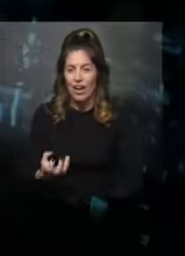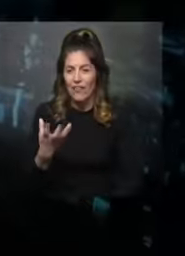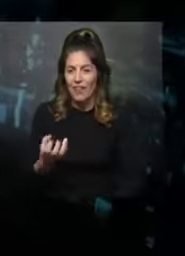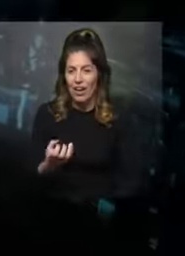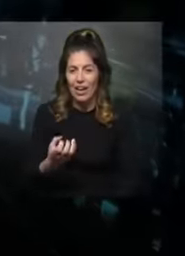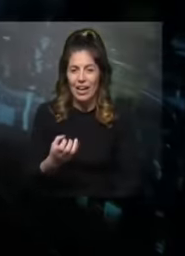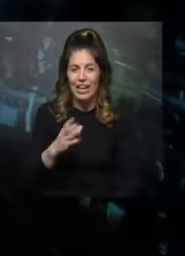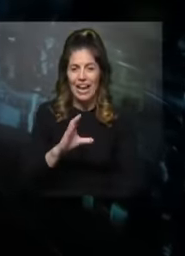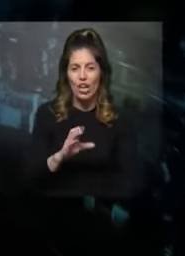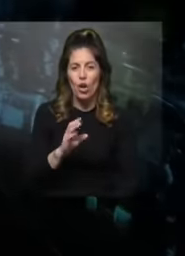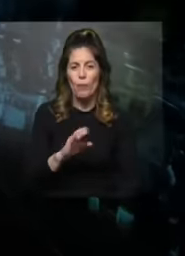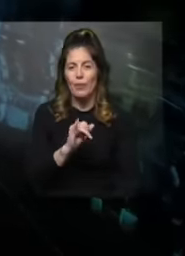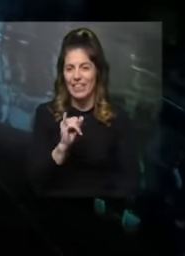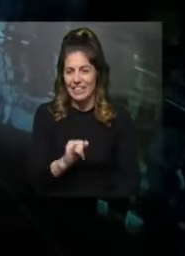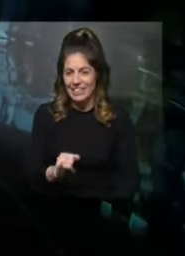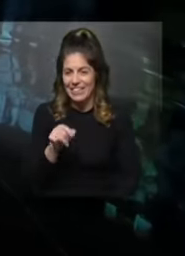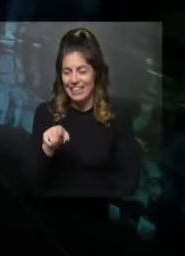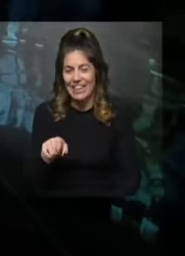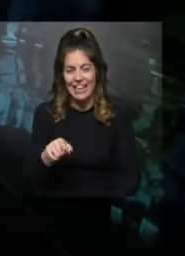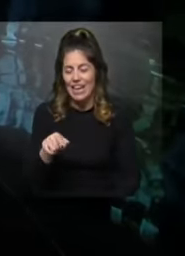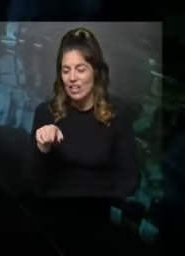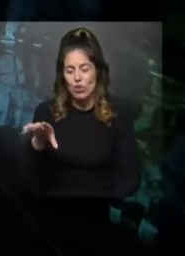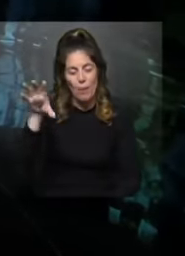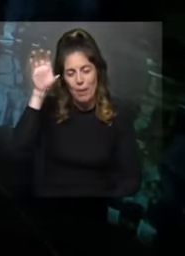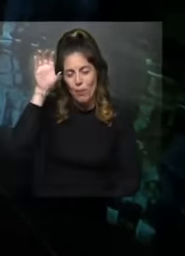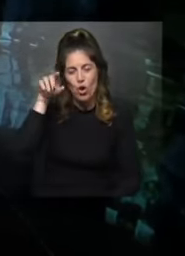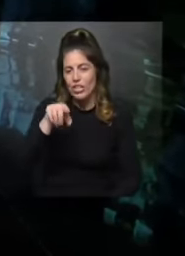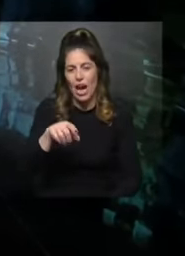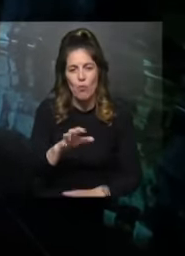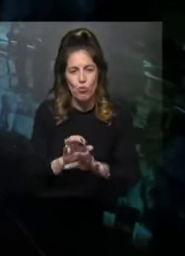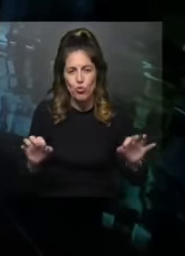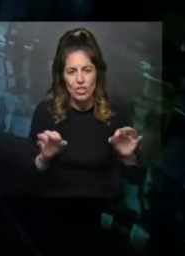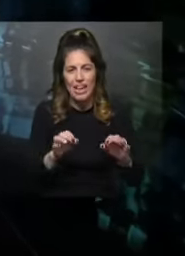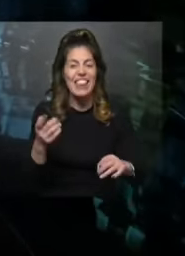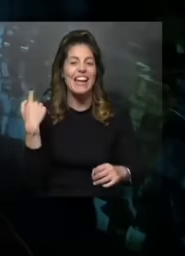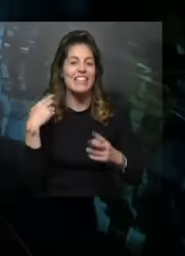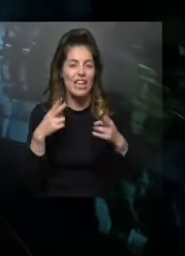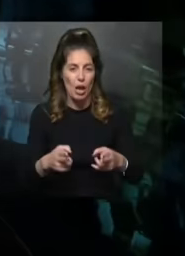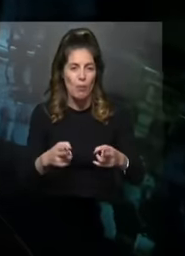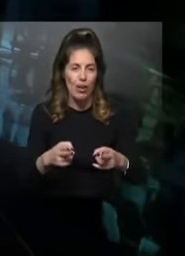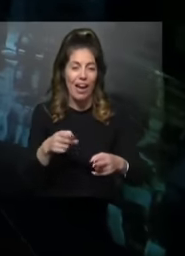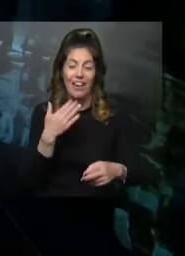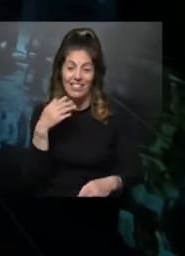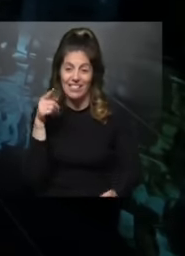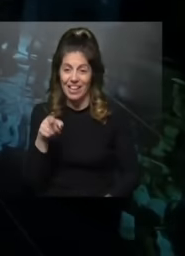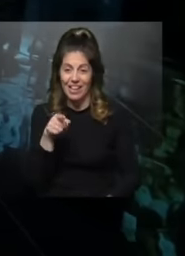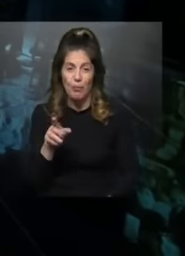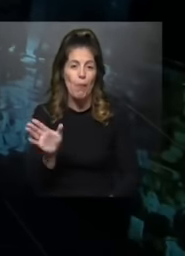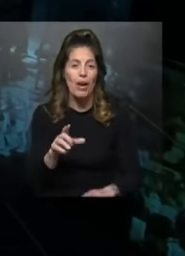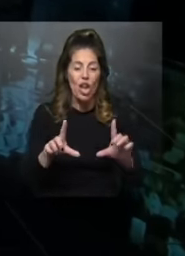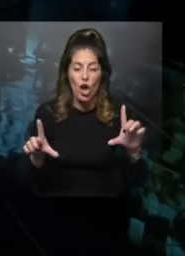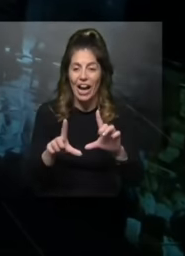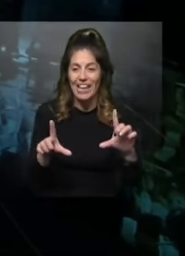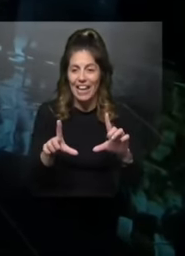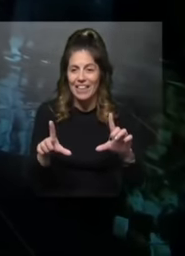Claro. Sí. Gracias a él hay una memoria sí, musical del Uruguay de aquella época, porque después los canales de televisión, todos los tapes